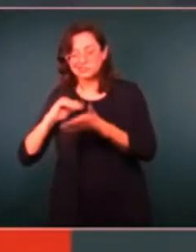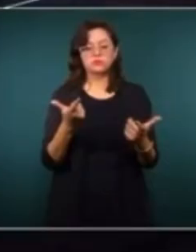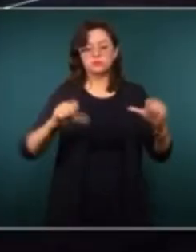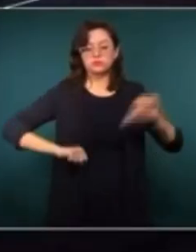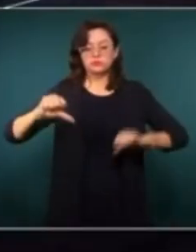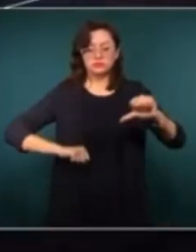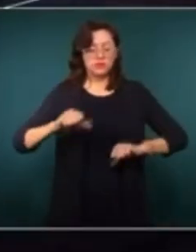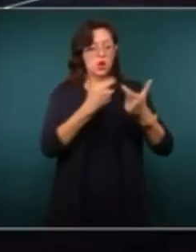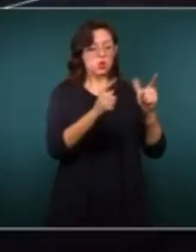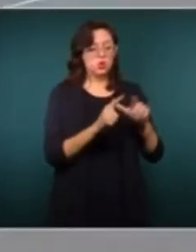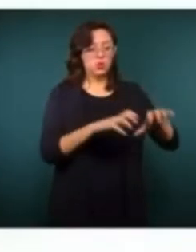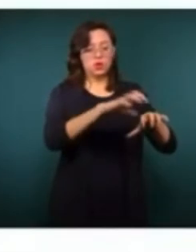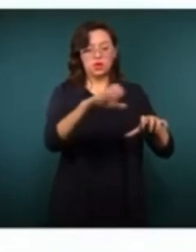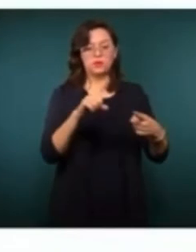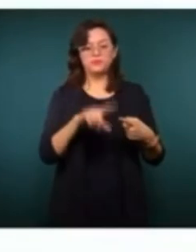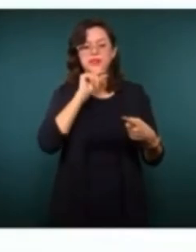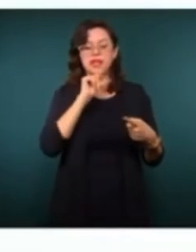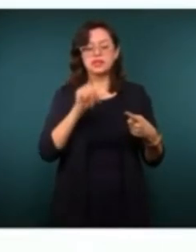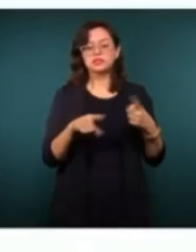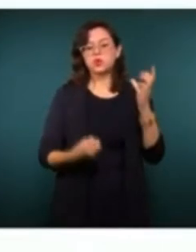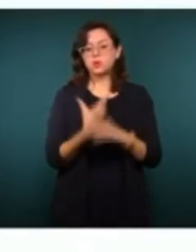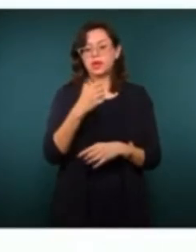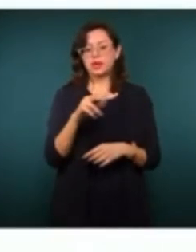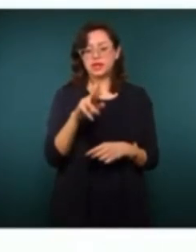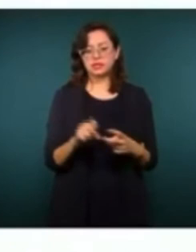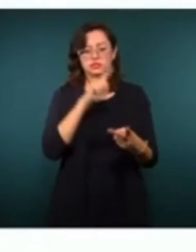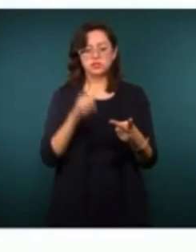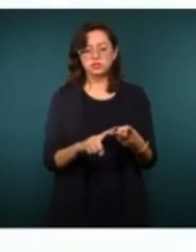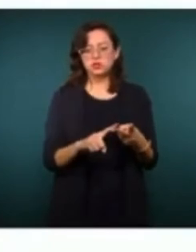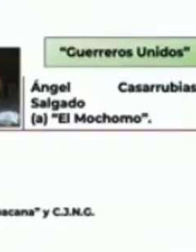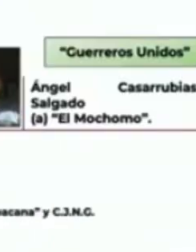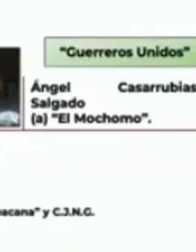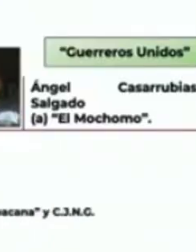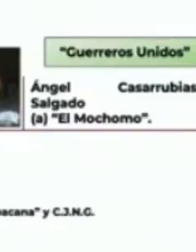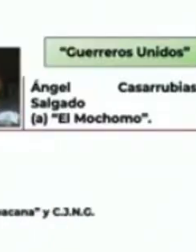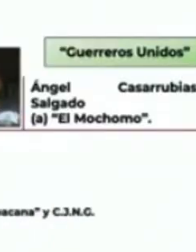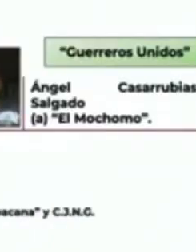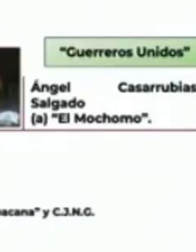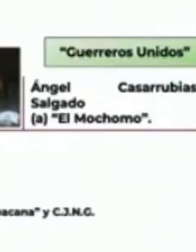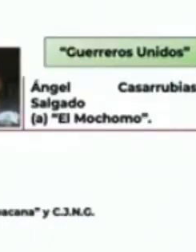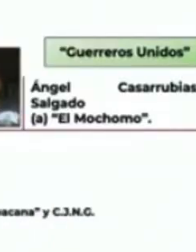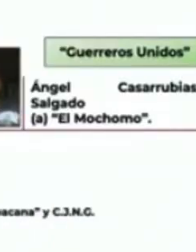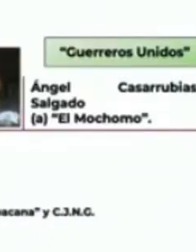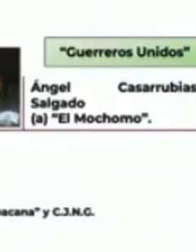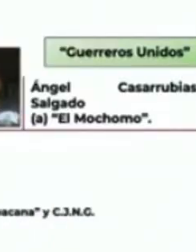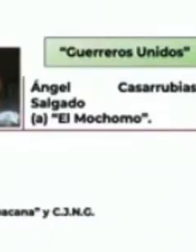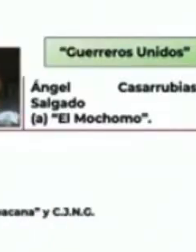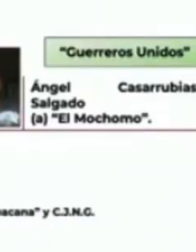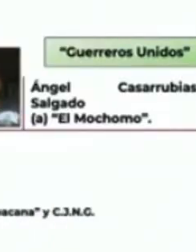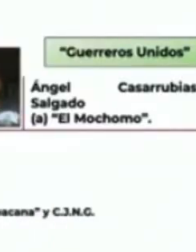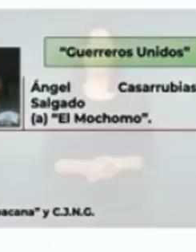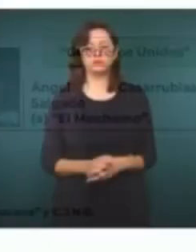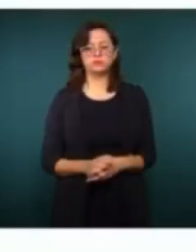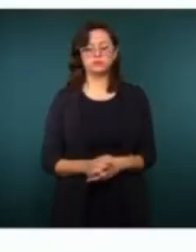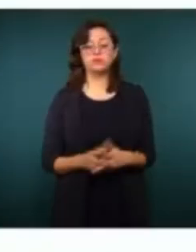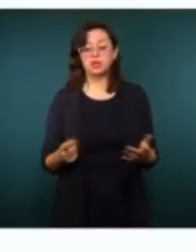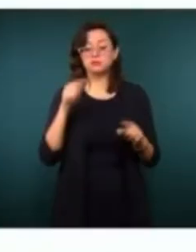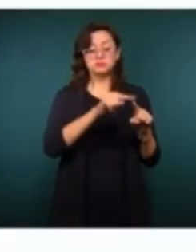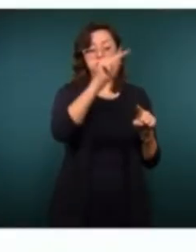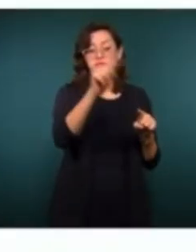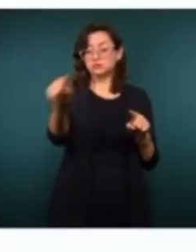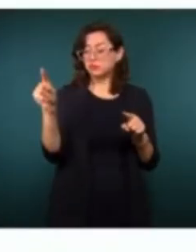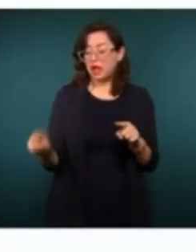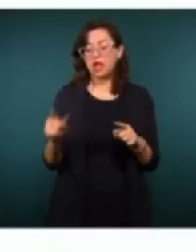espionaje. Los grupos, Cártel Jalisco Nueva Generación, Guerreros Unidos, Caballeros Templarios y La Familia. Este es lo que se analiza, la presencia de los grupos, el área donde tienen